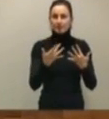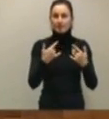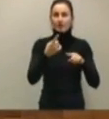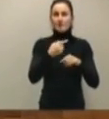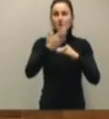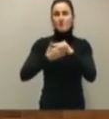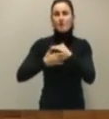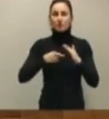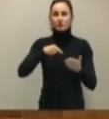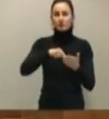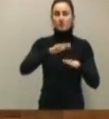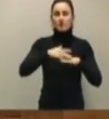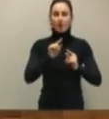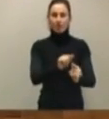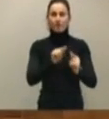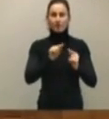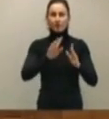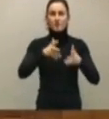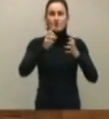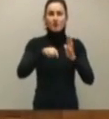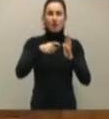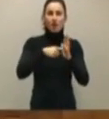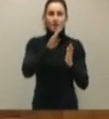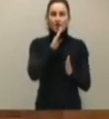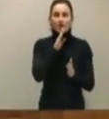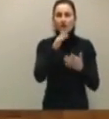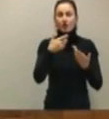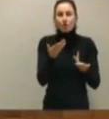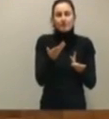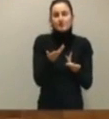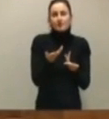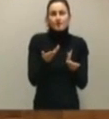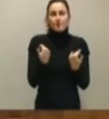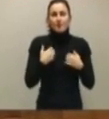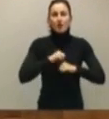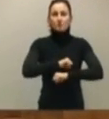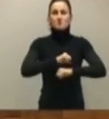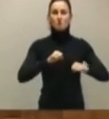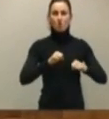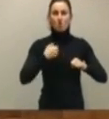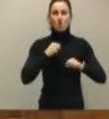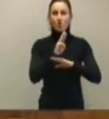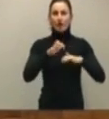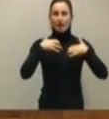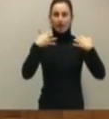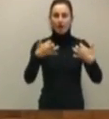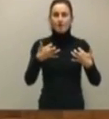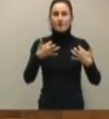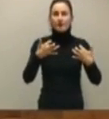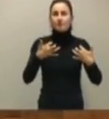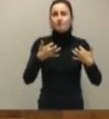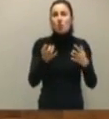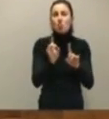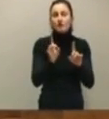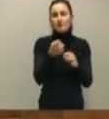el debate y la aprobación de esta ley, aún formando parte de la más sólida tradición de esta Cámara, no son los apropiados